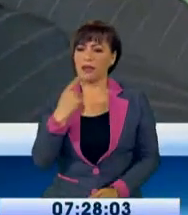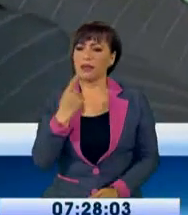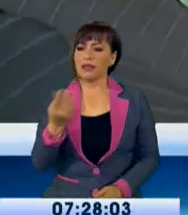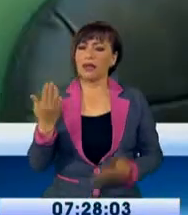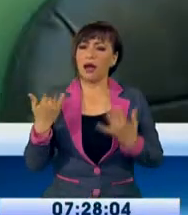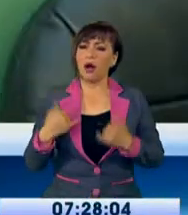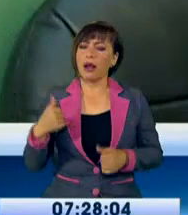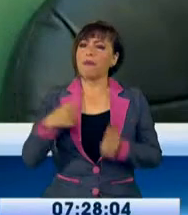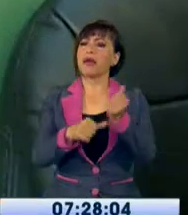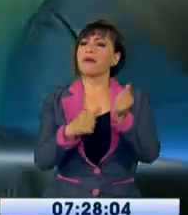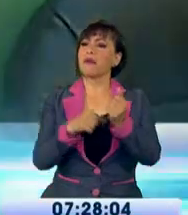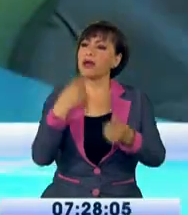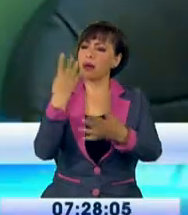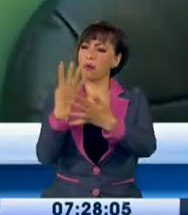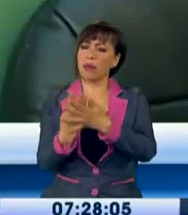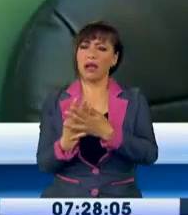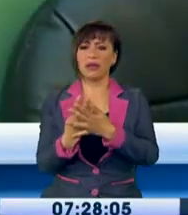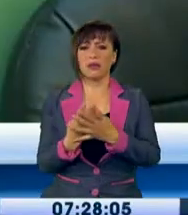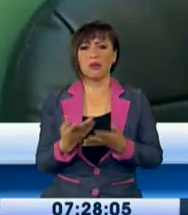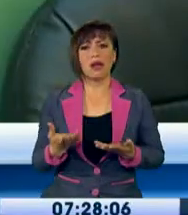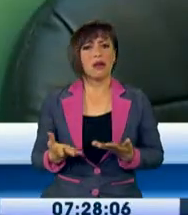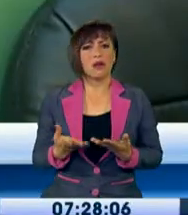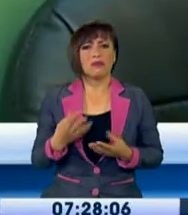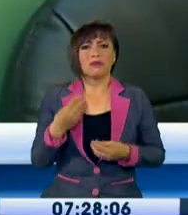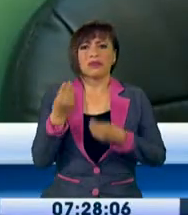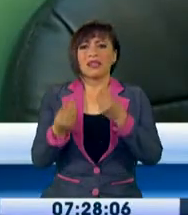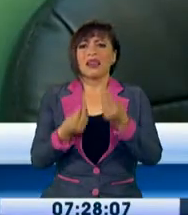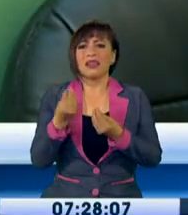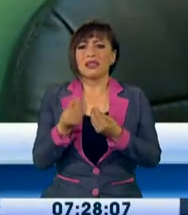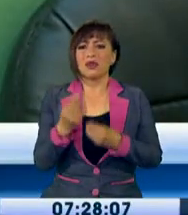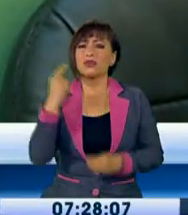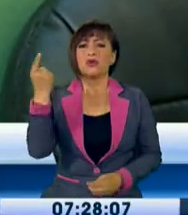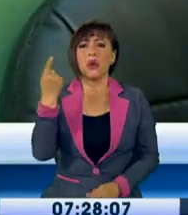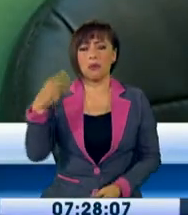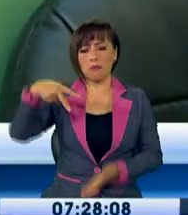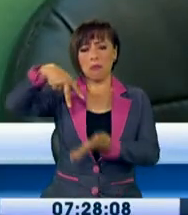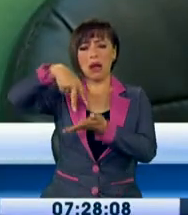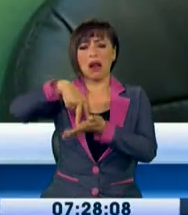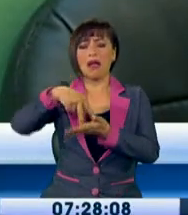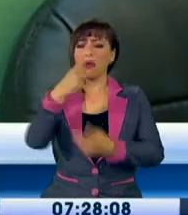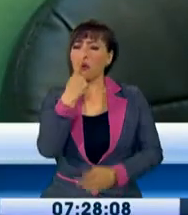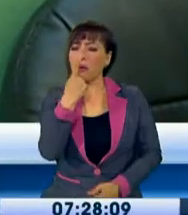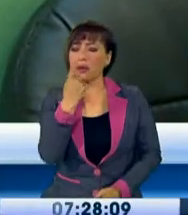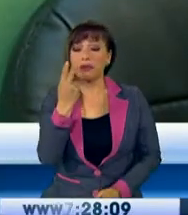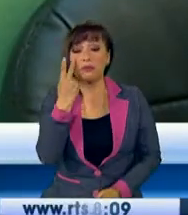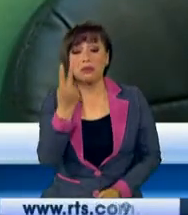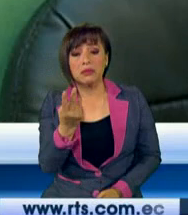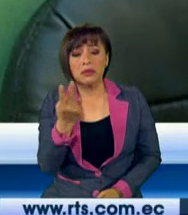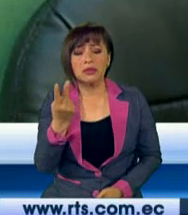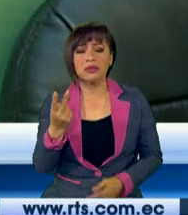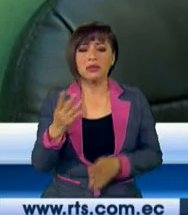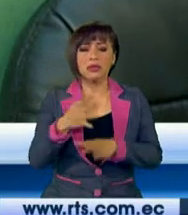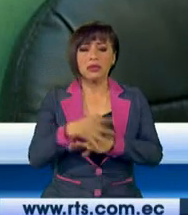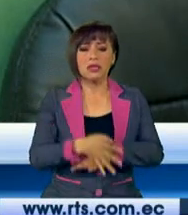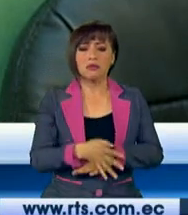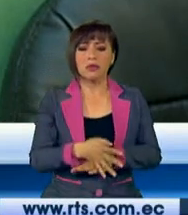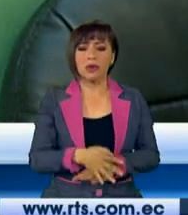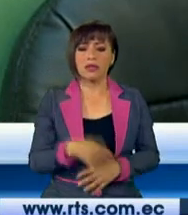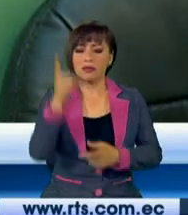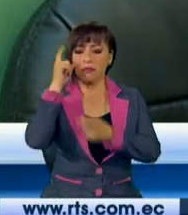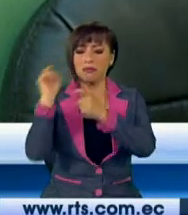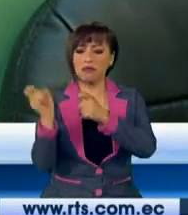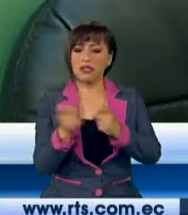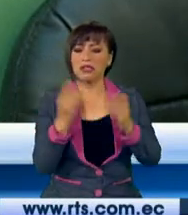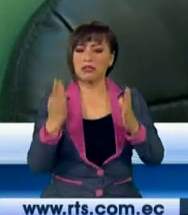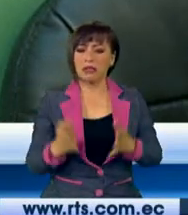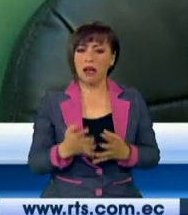rejas. Solo estaba parado como curioso. Y de ahí, después de eso, este fiscal legal le